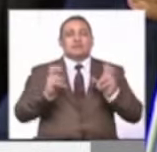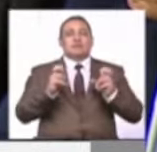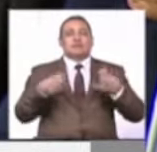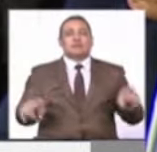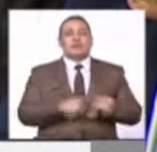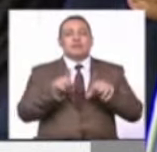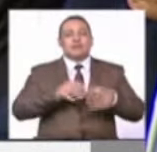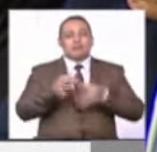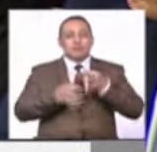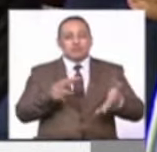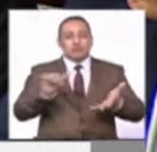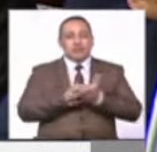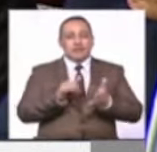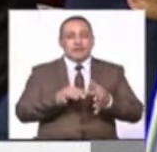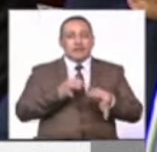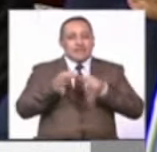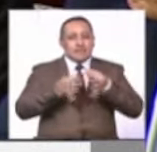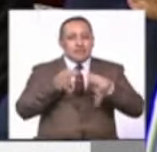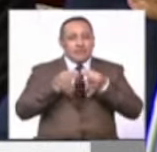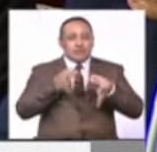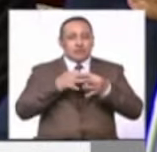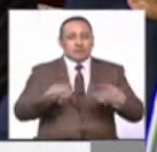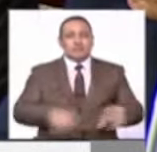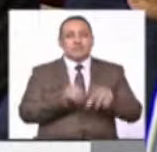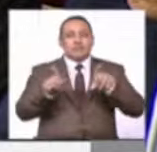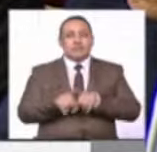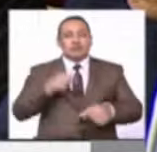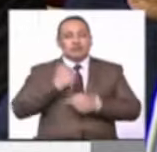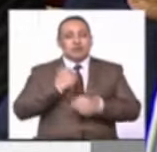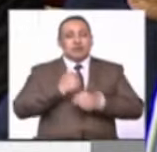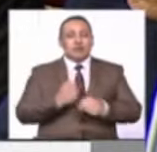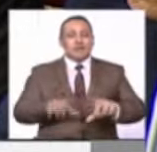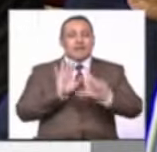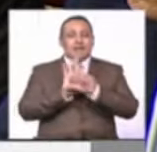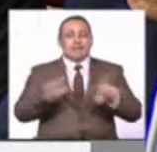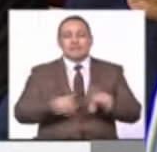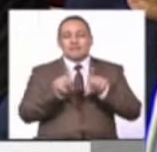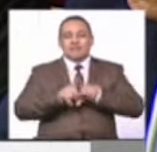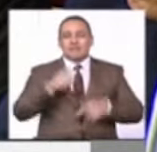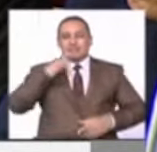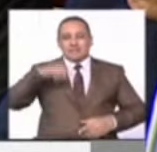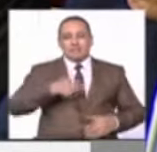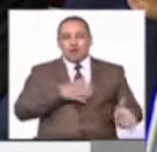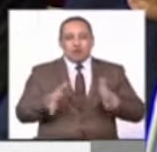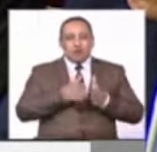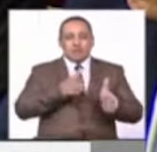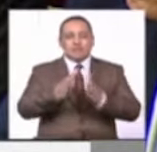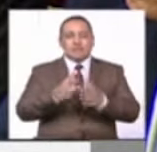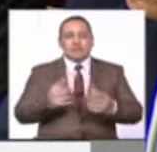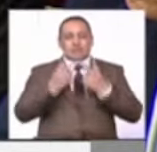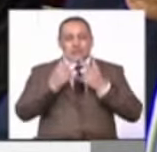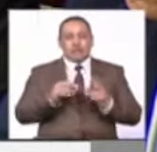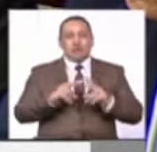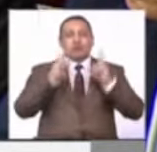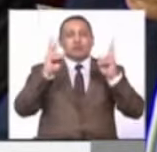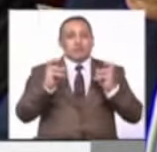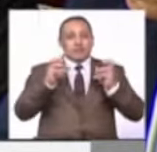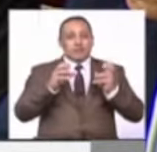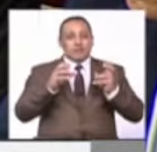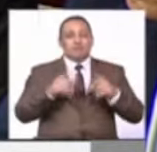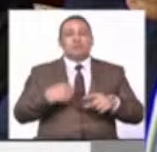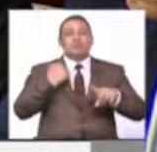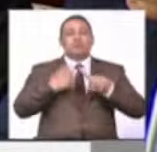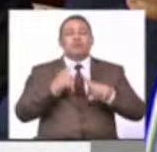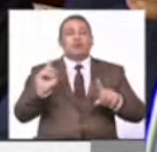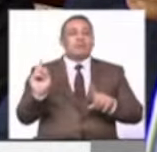precisó que las interpretaciones de los operadores jurídicos deben orientarse paso citar por